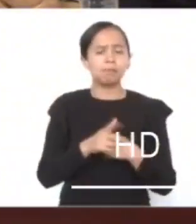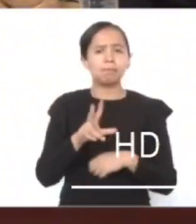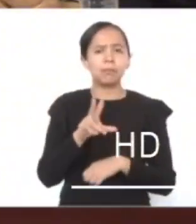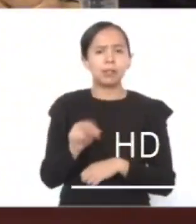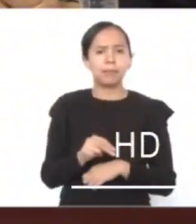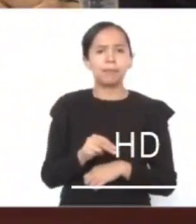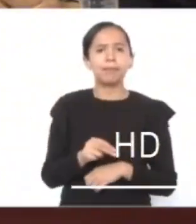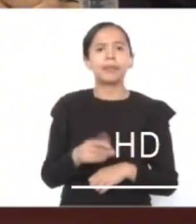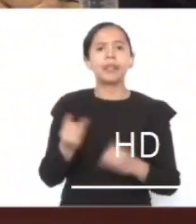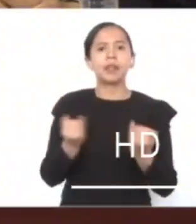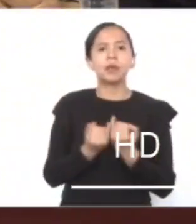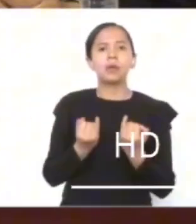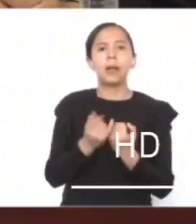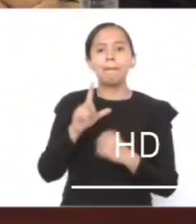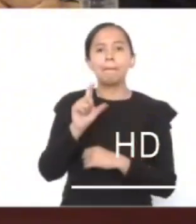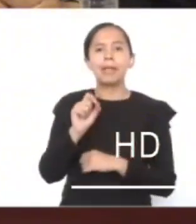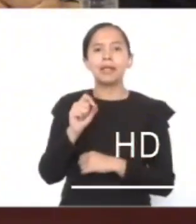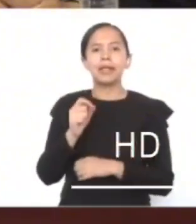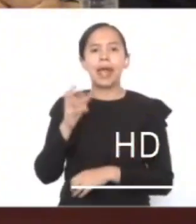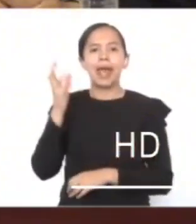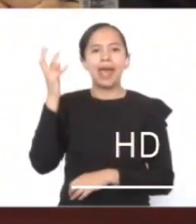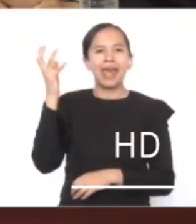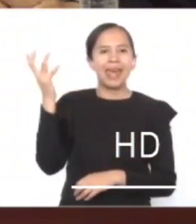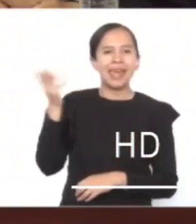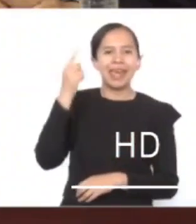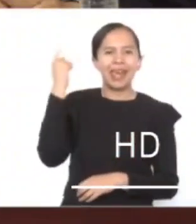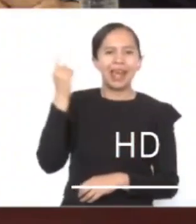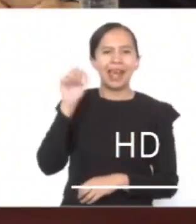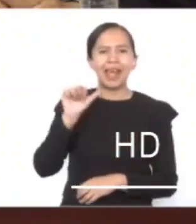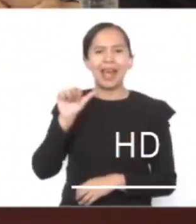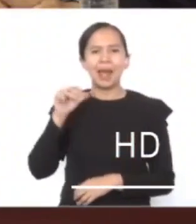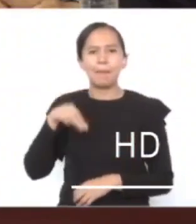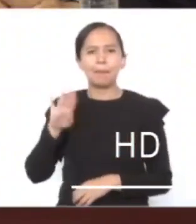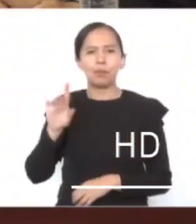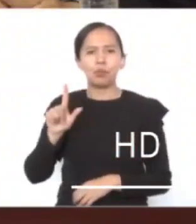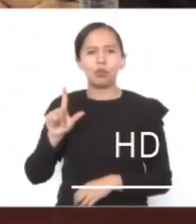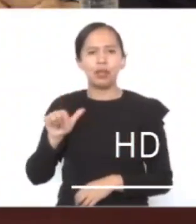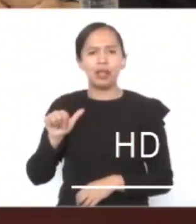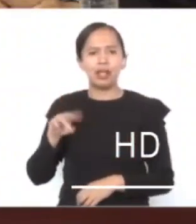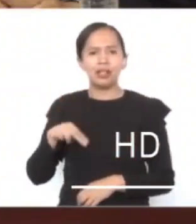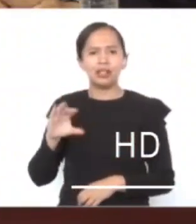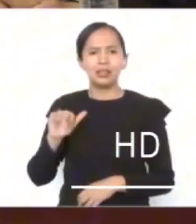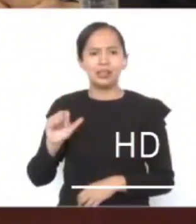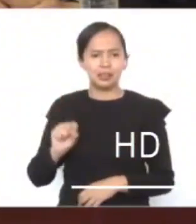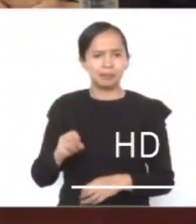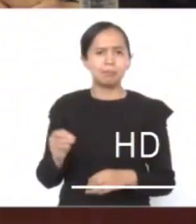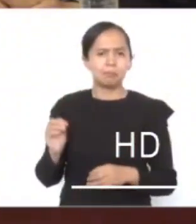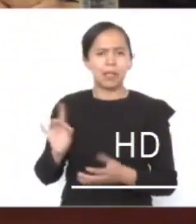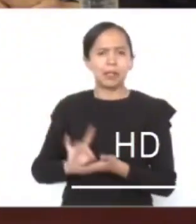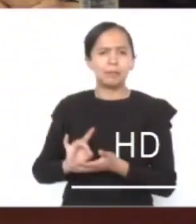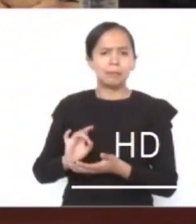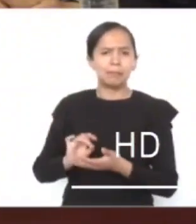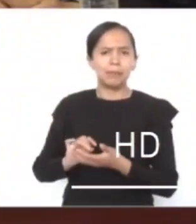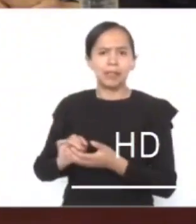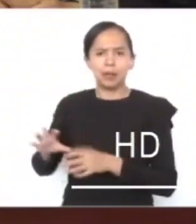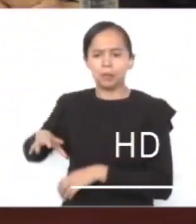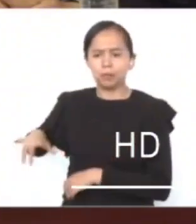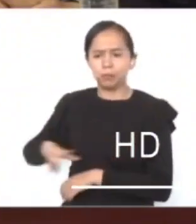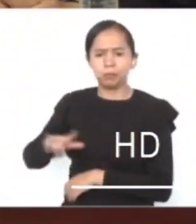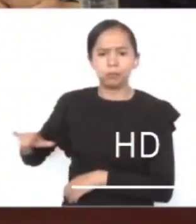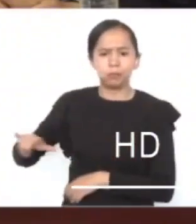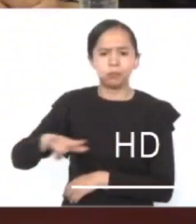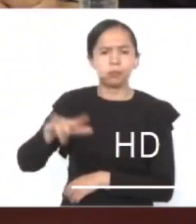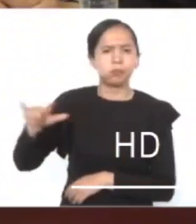20 ambulancias y 15 motocicletas, mientras que la red del Sistema de Salud de la Ciudad de